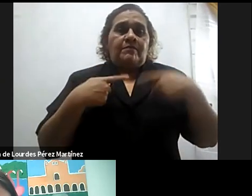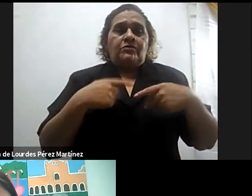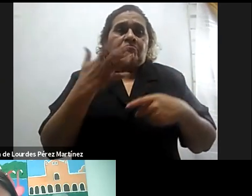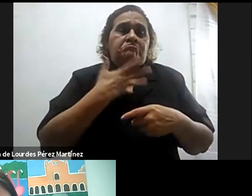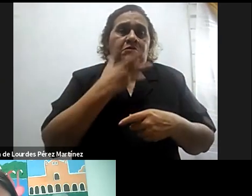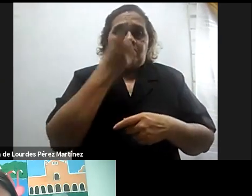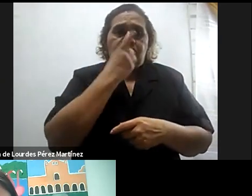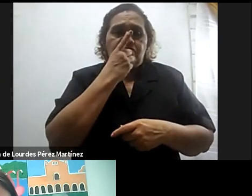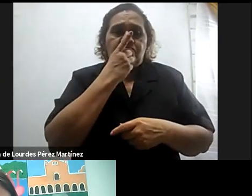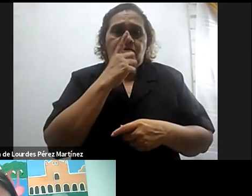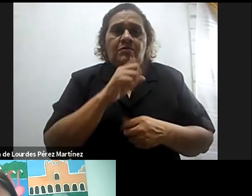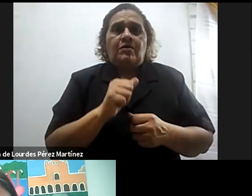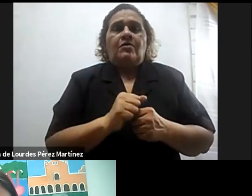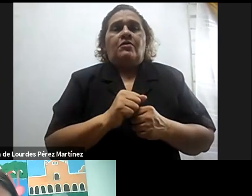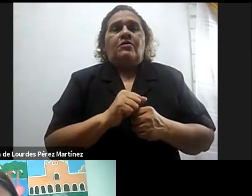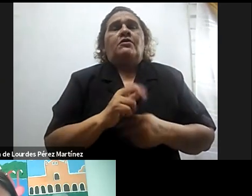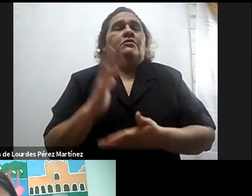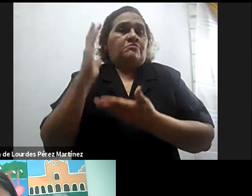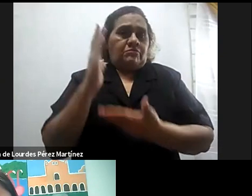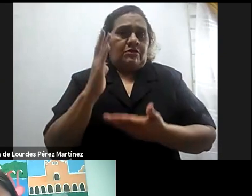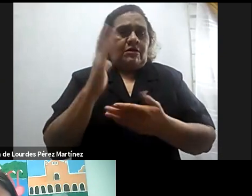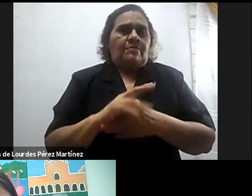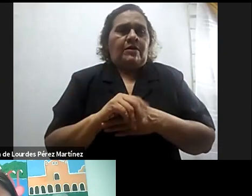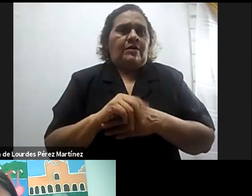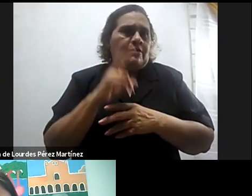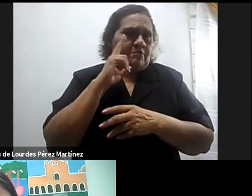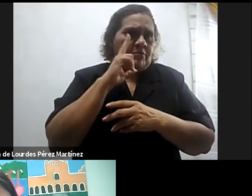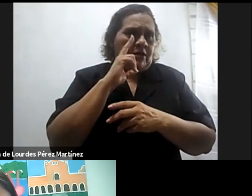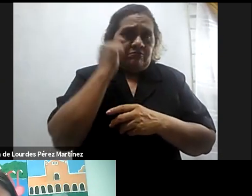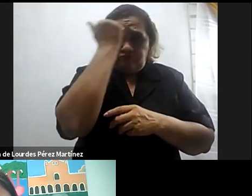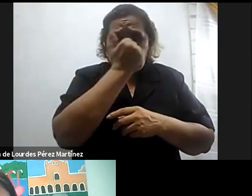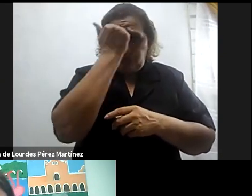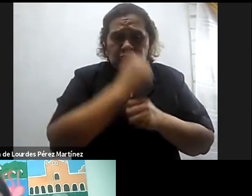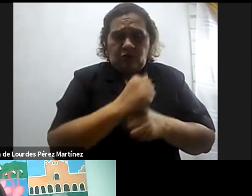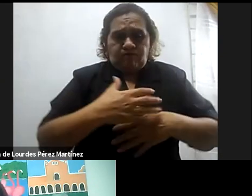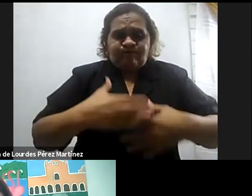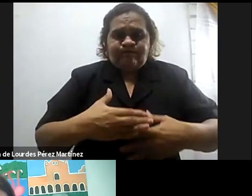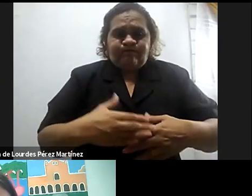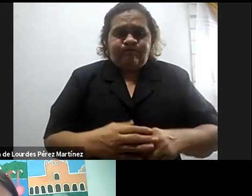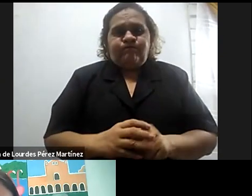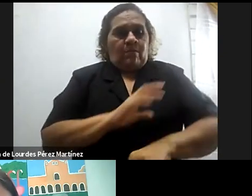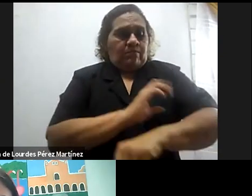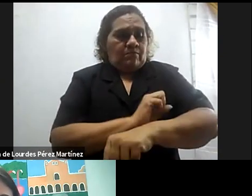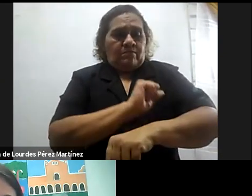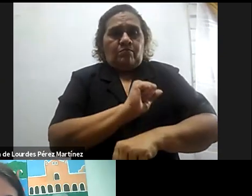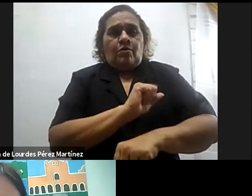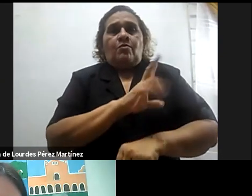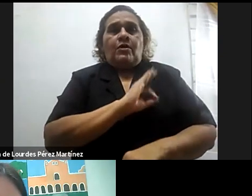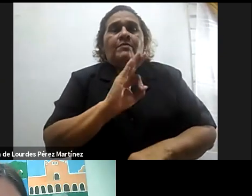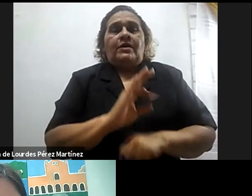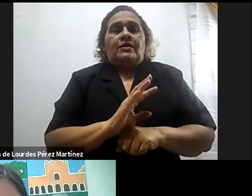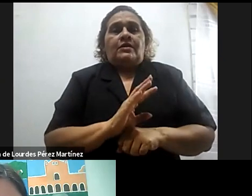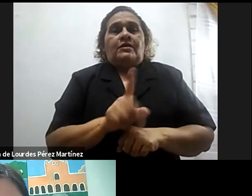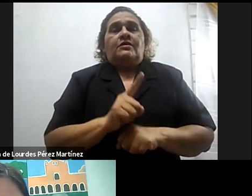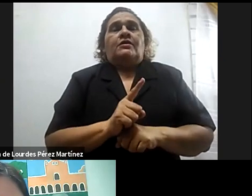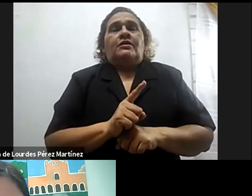salud, junto con su chequeo de glucosa, peso, hipertensión arterial, puede pedir su revisión de pies y se la van a